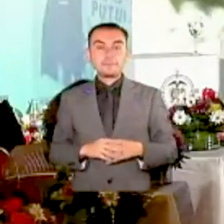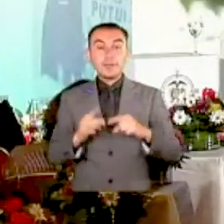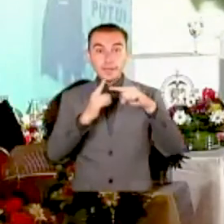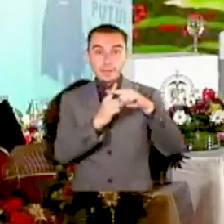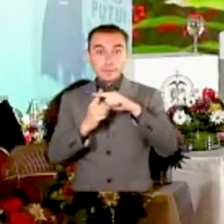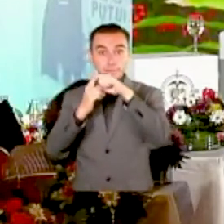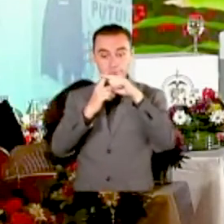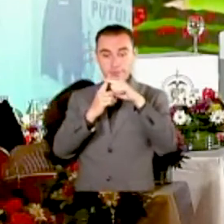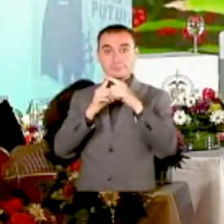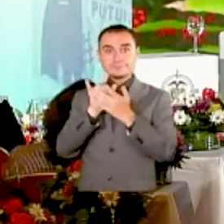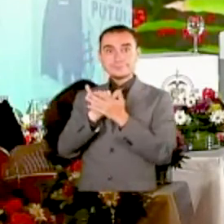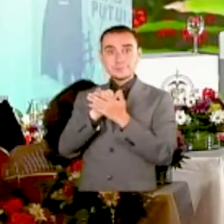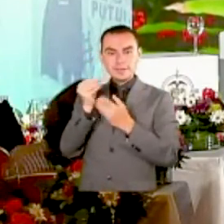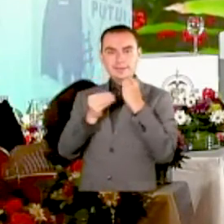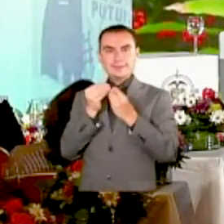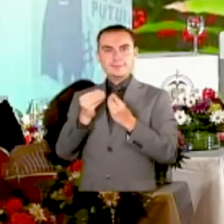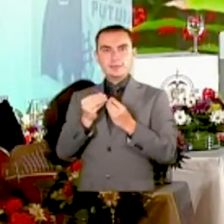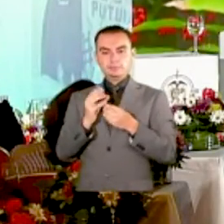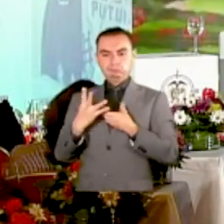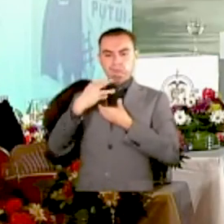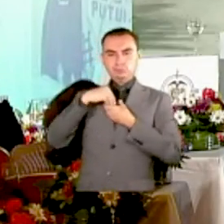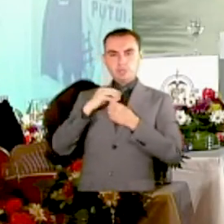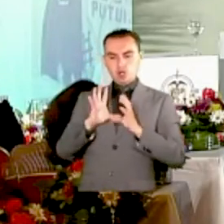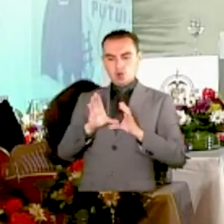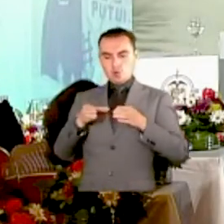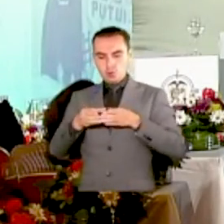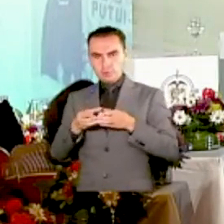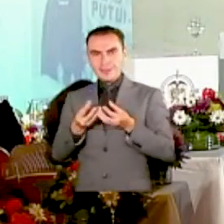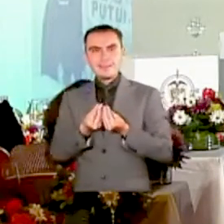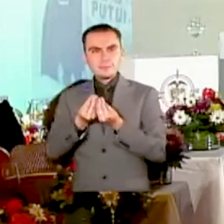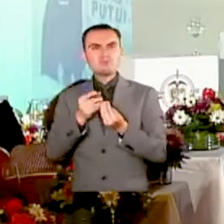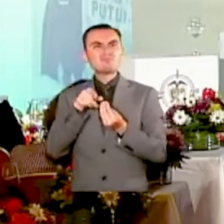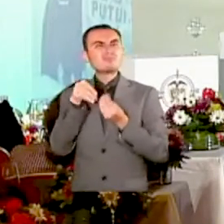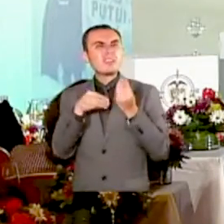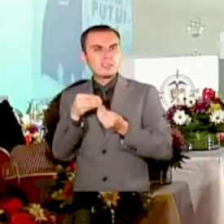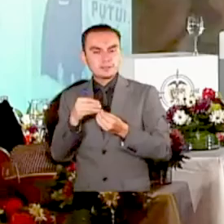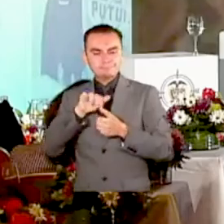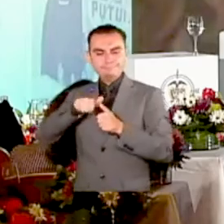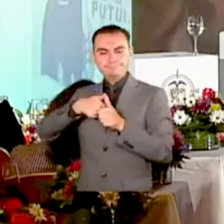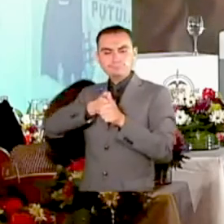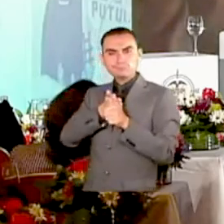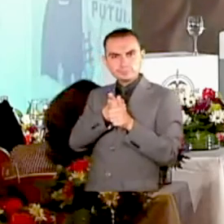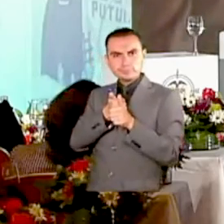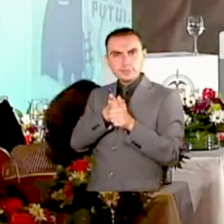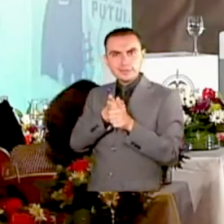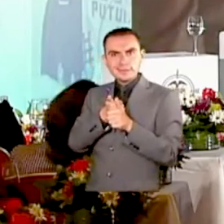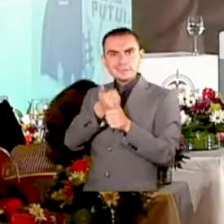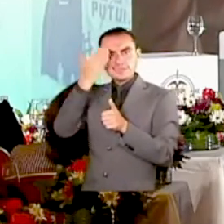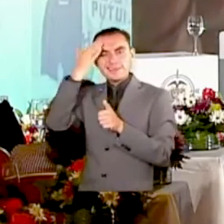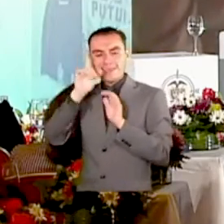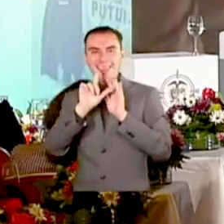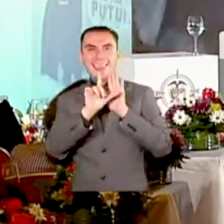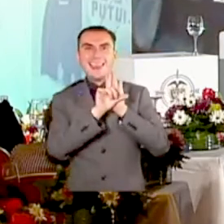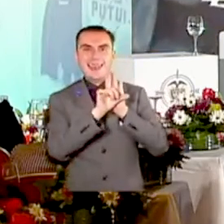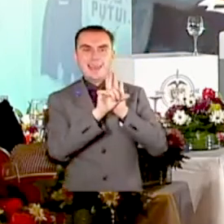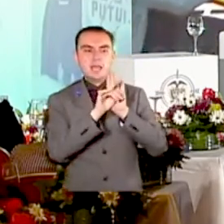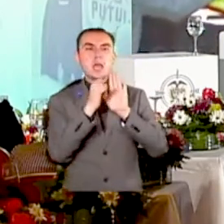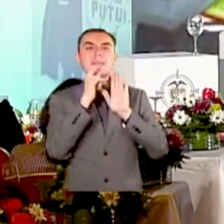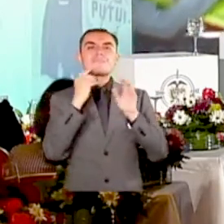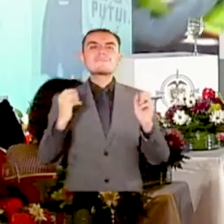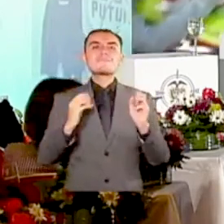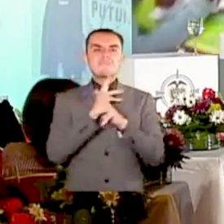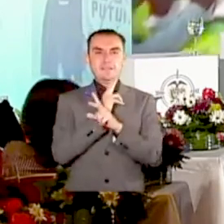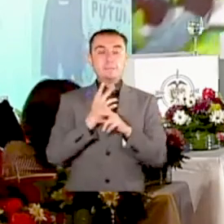Nación hace parte de un comité, de una comisión que le hace seguimiento a la ley de víctimas. Y es